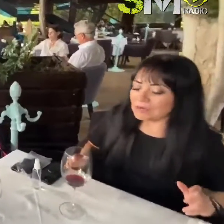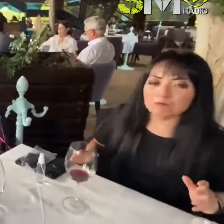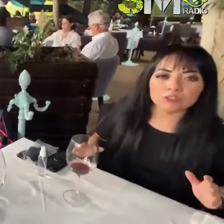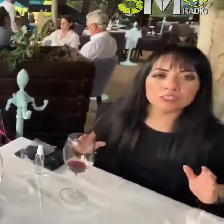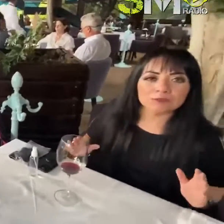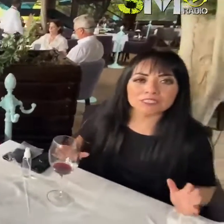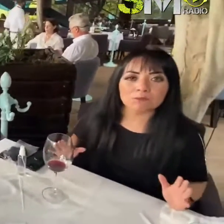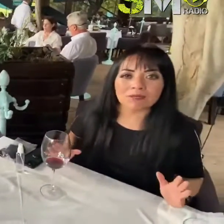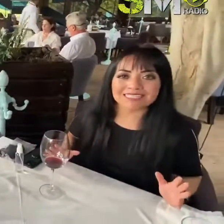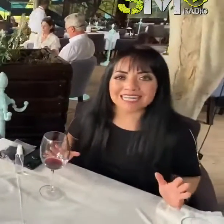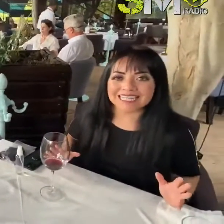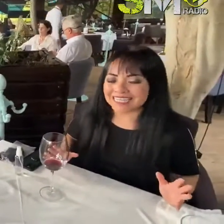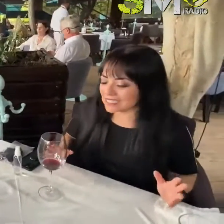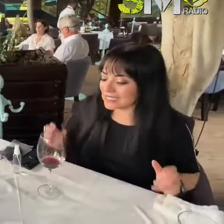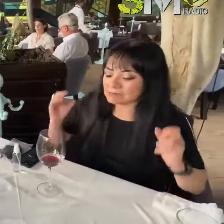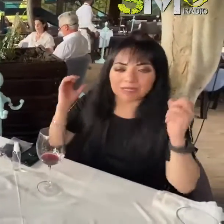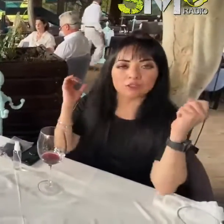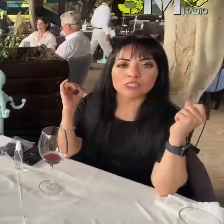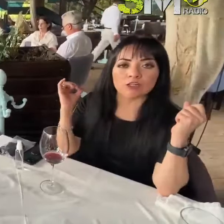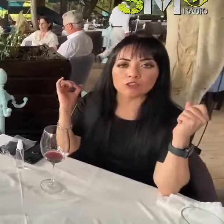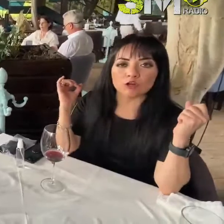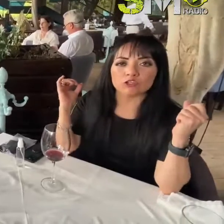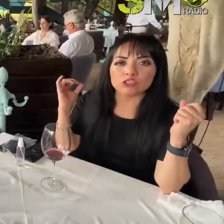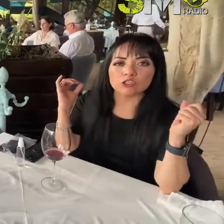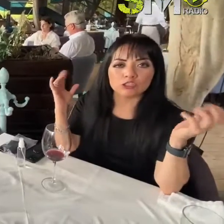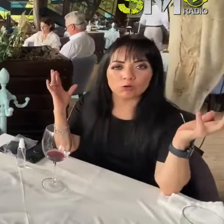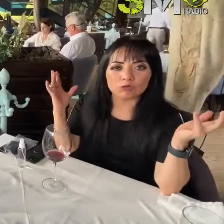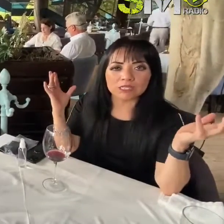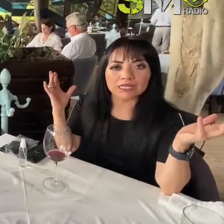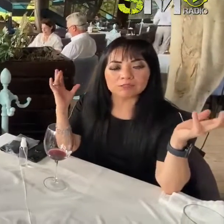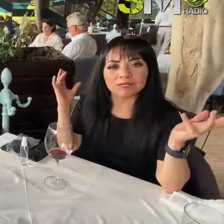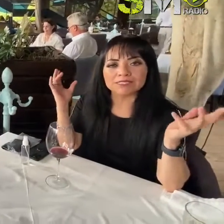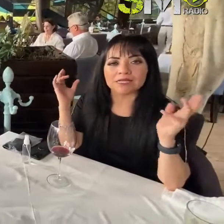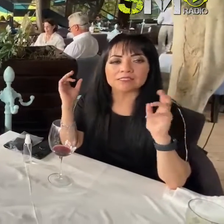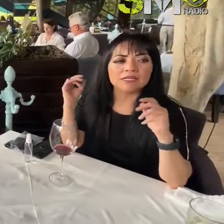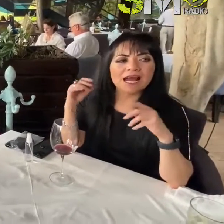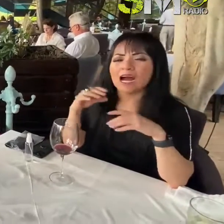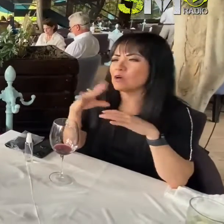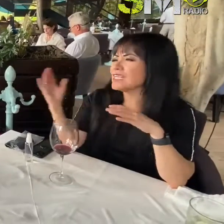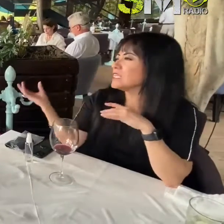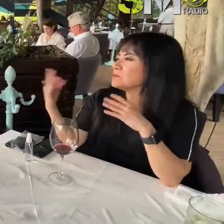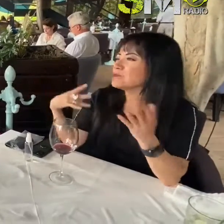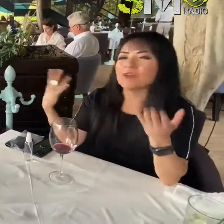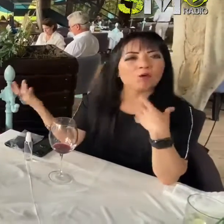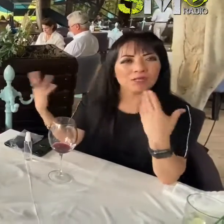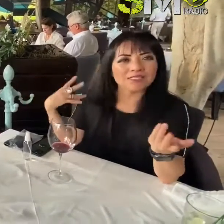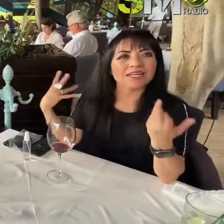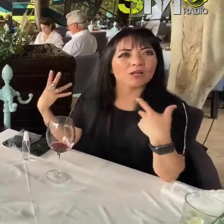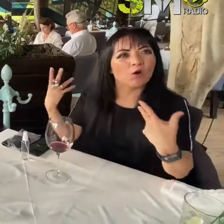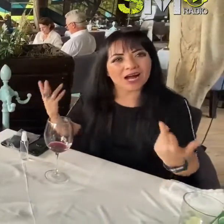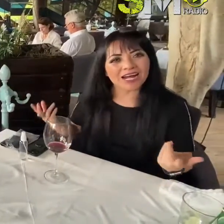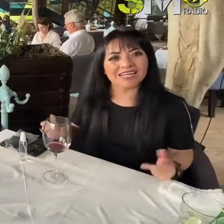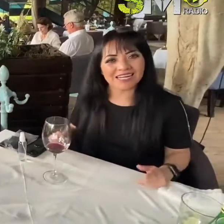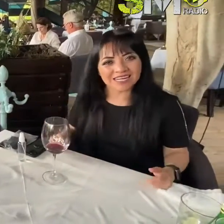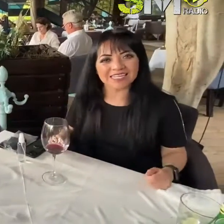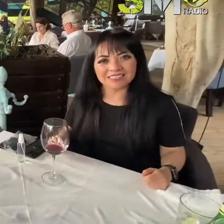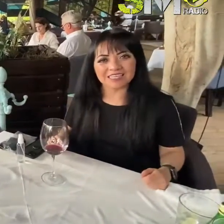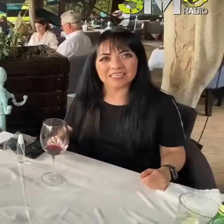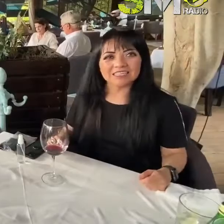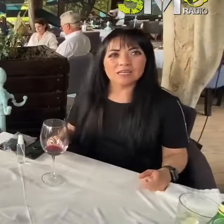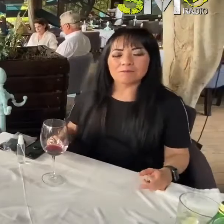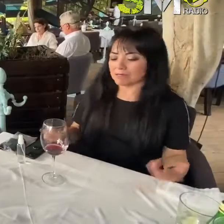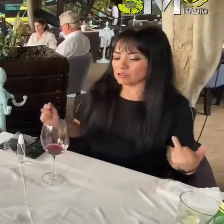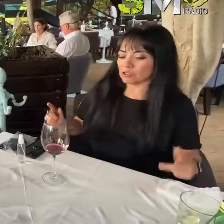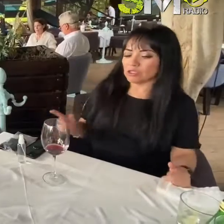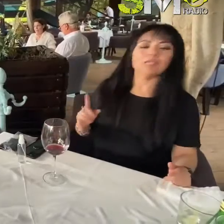producción. Muchas veces pasa que las manos en los codos no se usen las mesas. Ahora ya es más frecuente que lo haga la